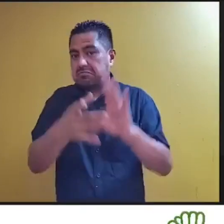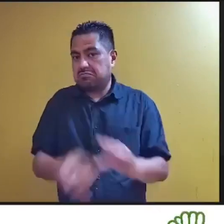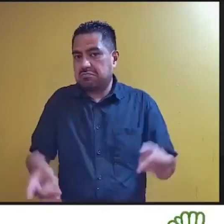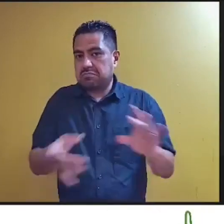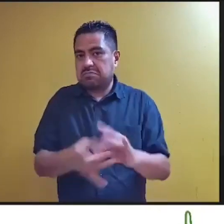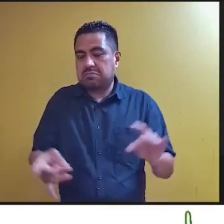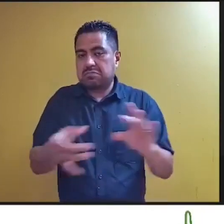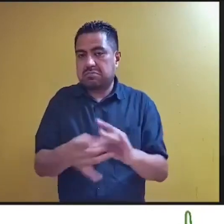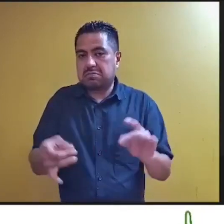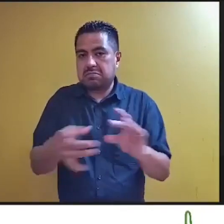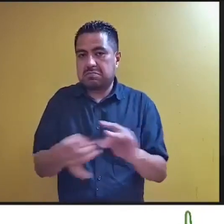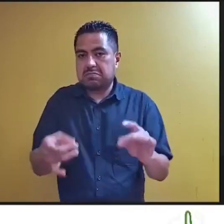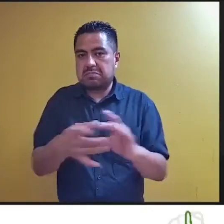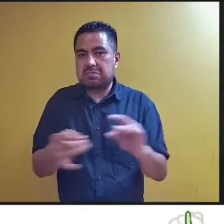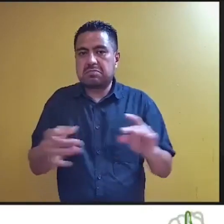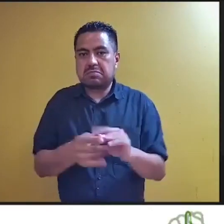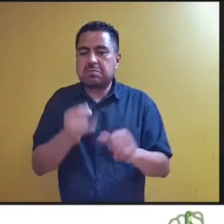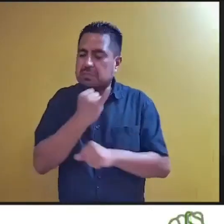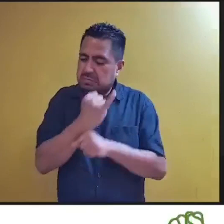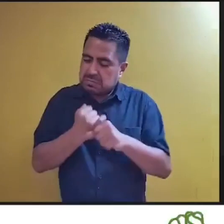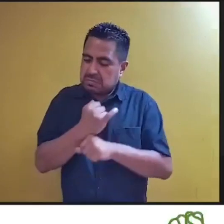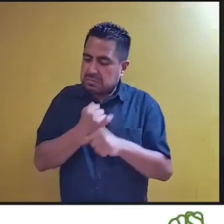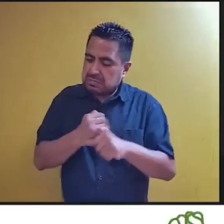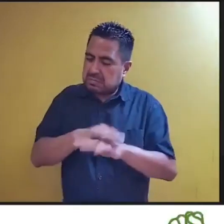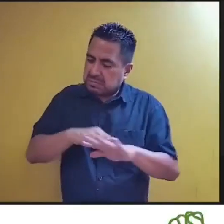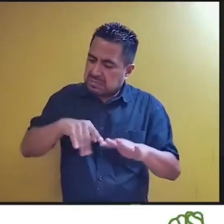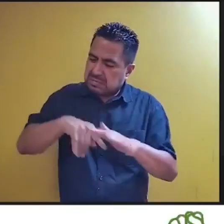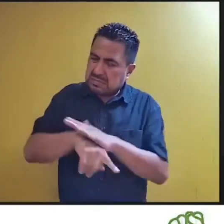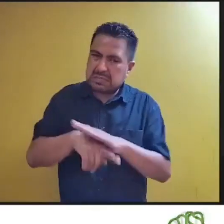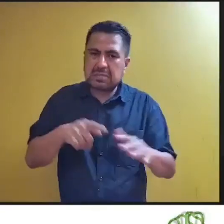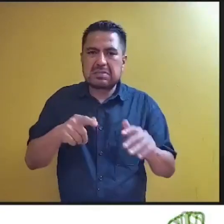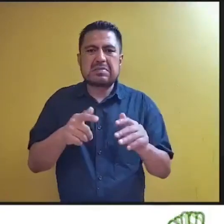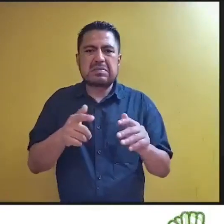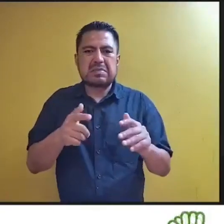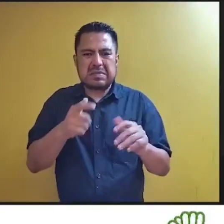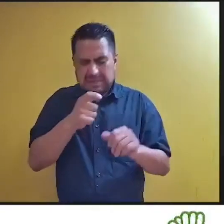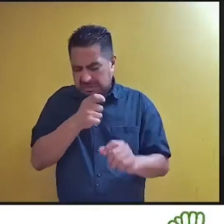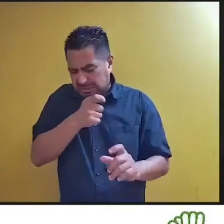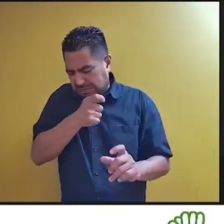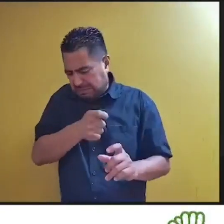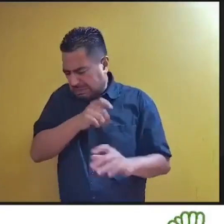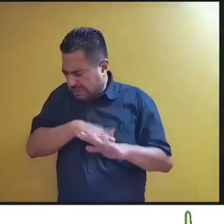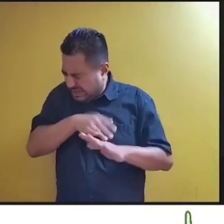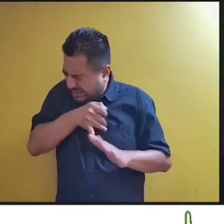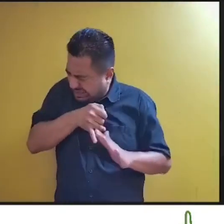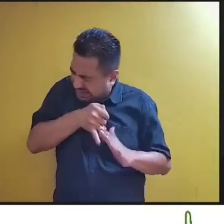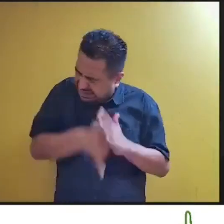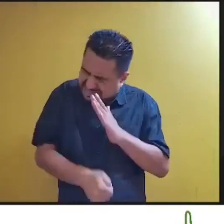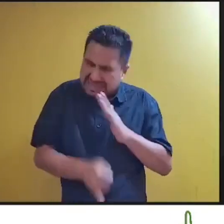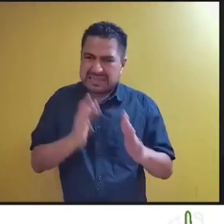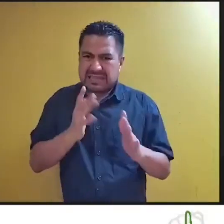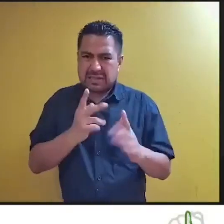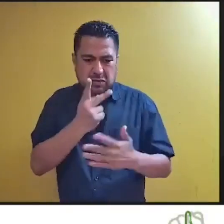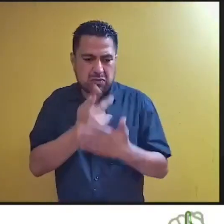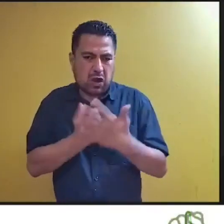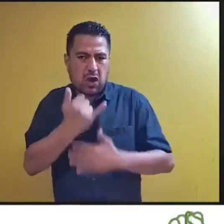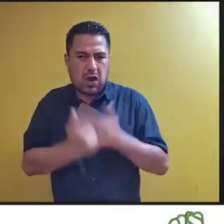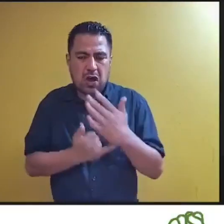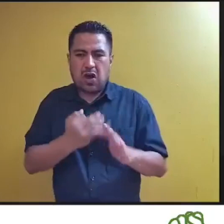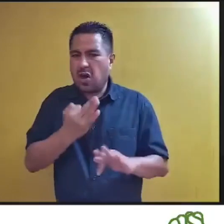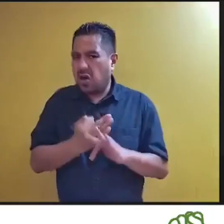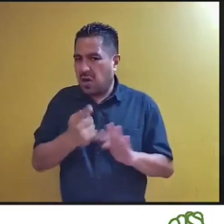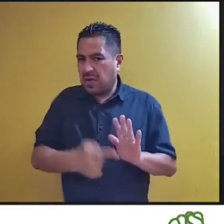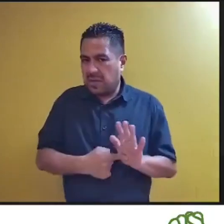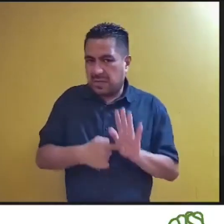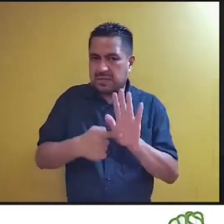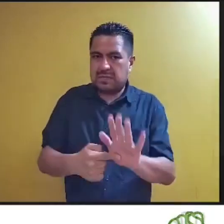decirles que analizamos con lupa este proyecto que les